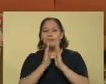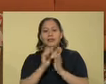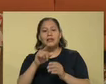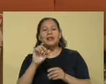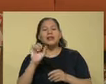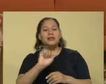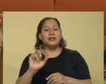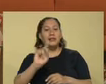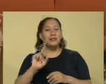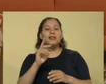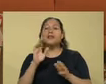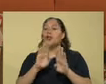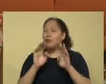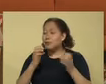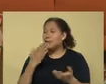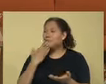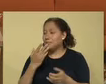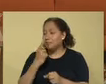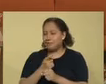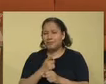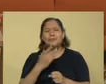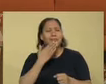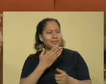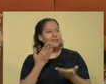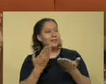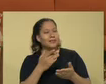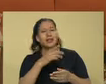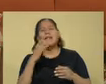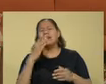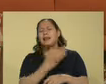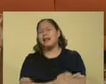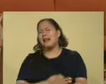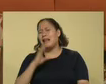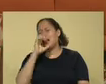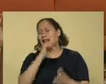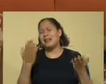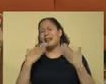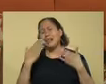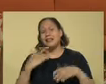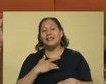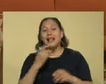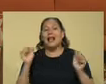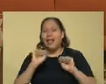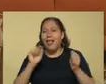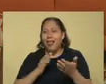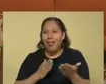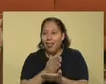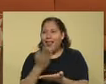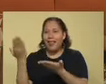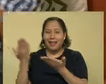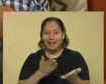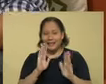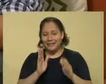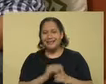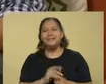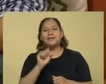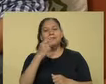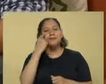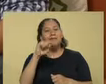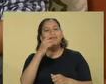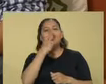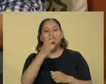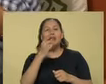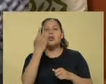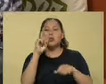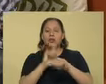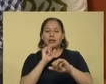semana. ¿Cómo estás primero, antes ¿cómo que están? Nada? Bueno, muy bien, yo ¿tú? Tarde y acalorado, pero llegué. Pero llegaste a tiempo. Que era lo importante bien, para platicarles importante. Del Día